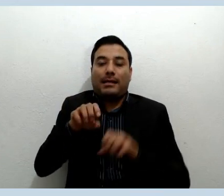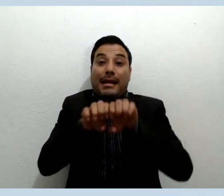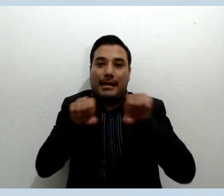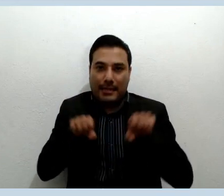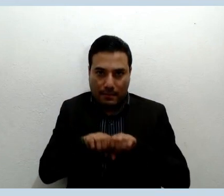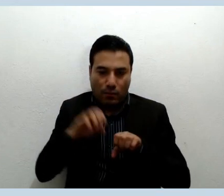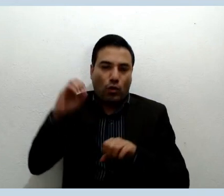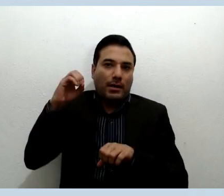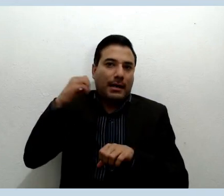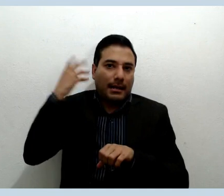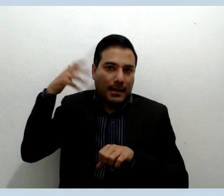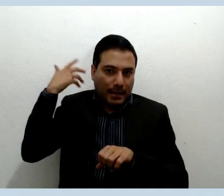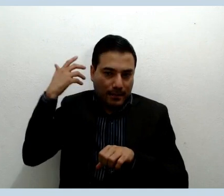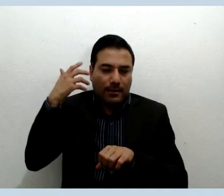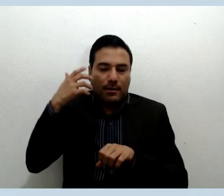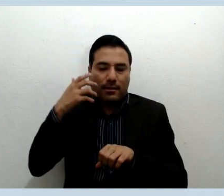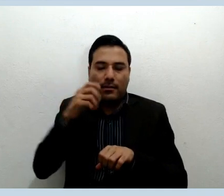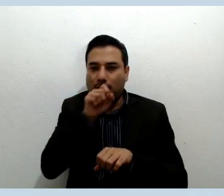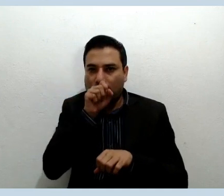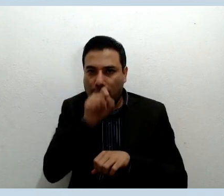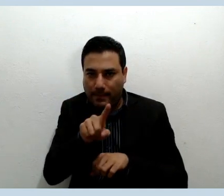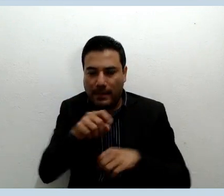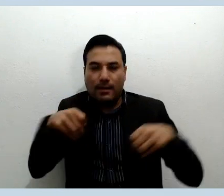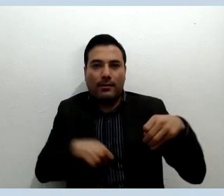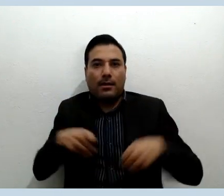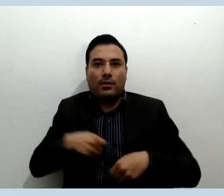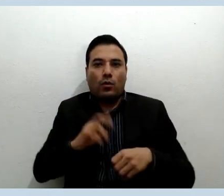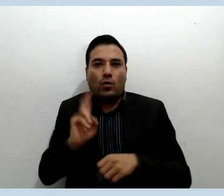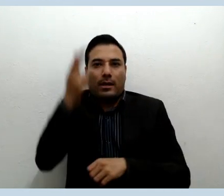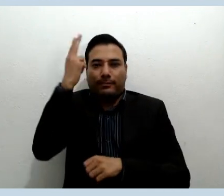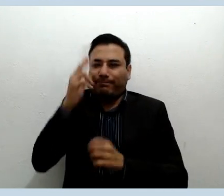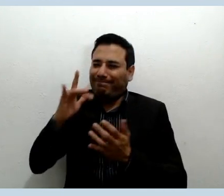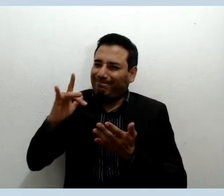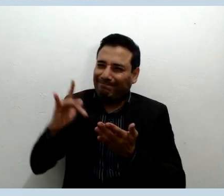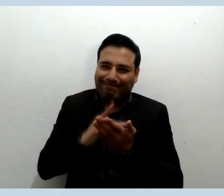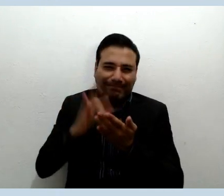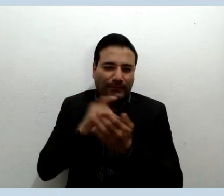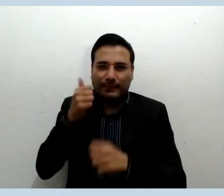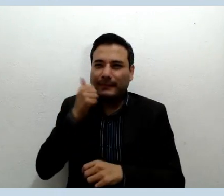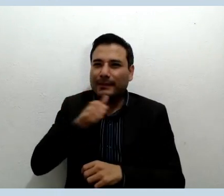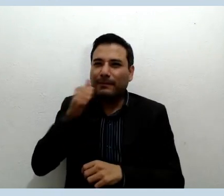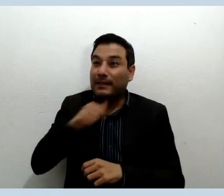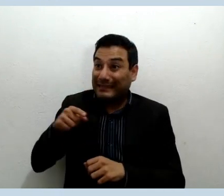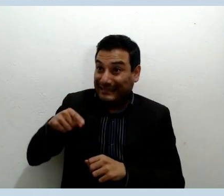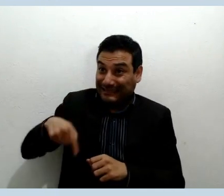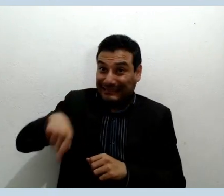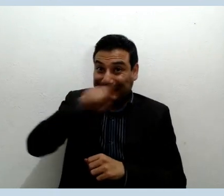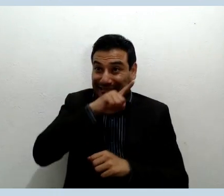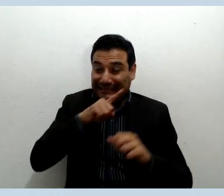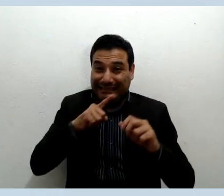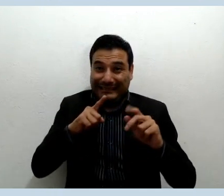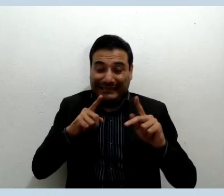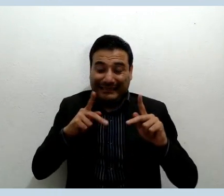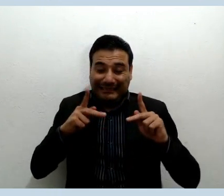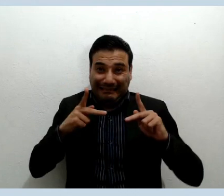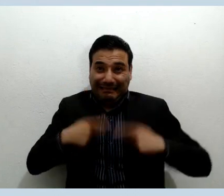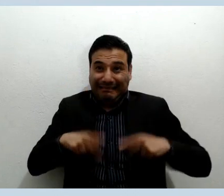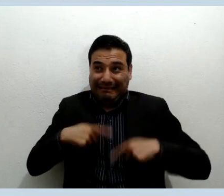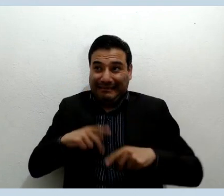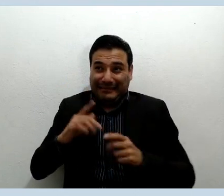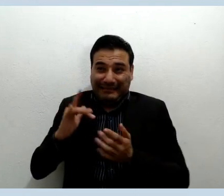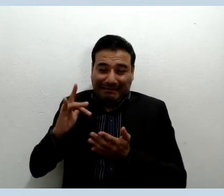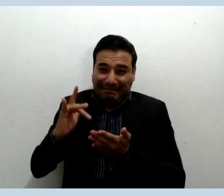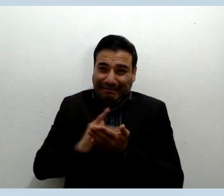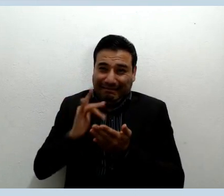teatro UNAM que también nos ha apoyado de cerca entonces deseo que esas aliadas existan dentro de la institución para que